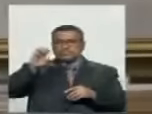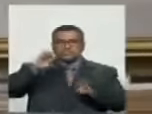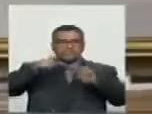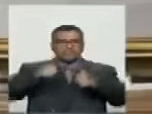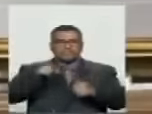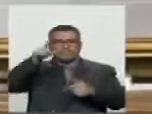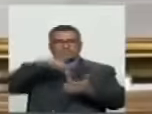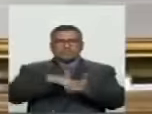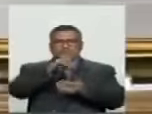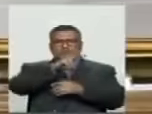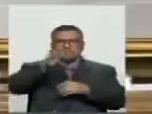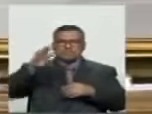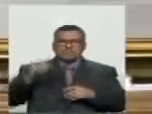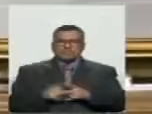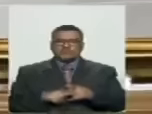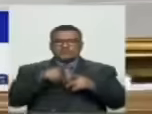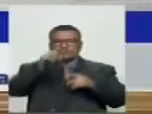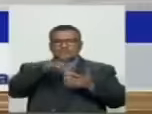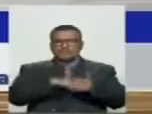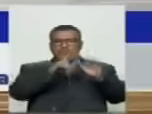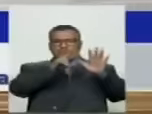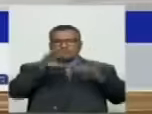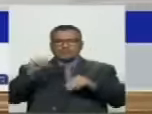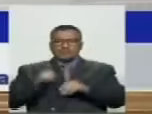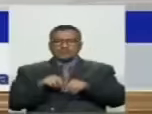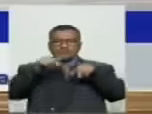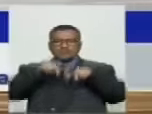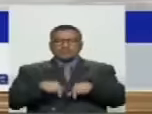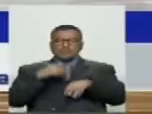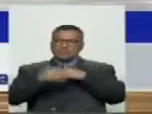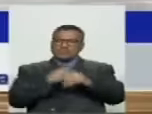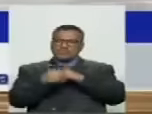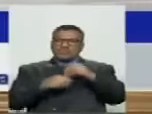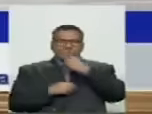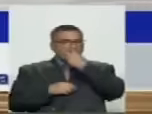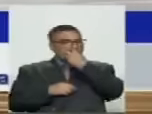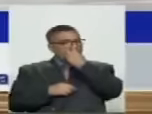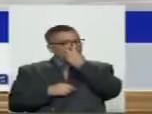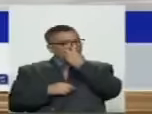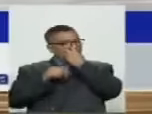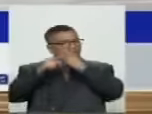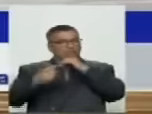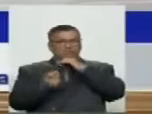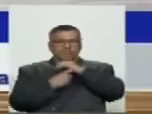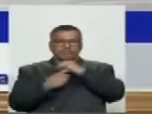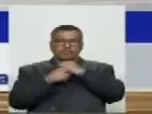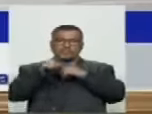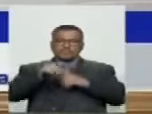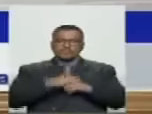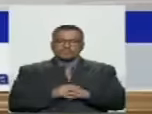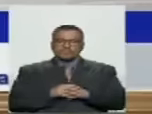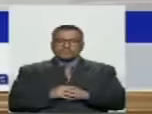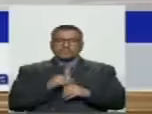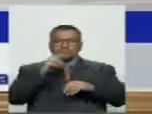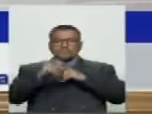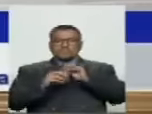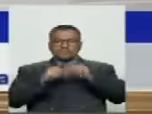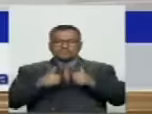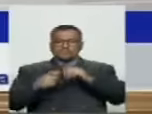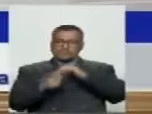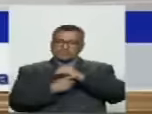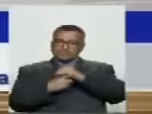de 1940, 1970. ¿Pero a qué se refiere eso? A la tecnología, a lo